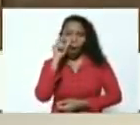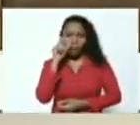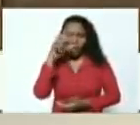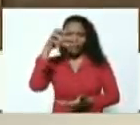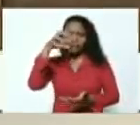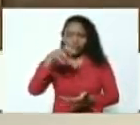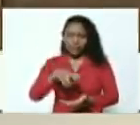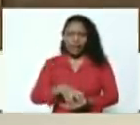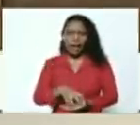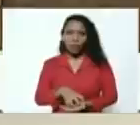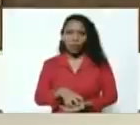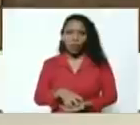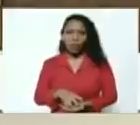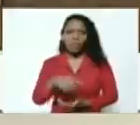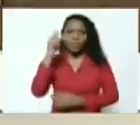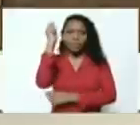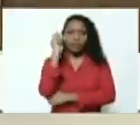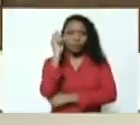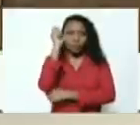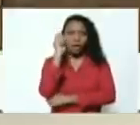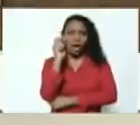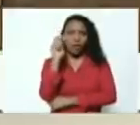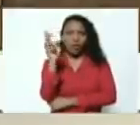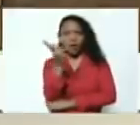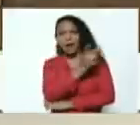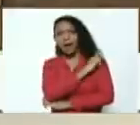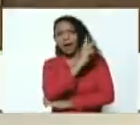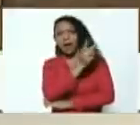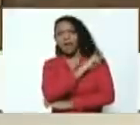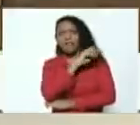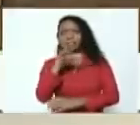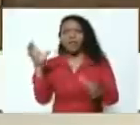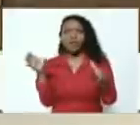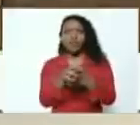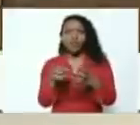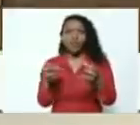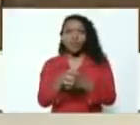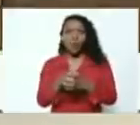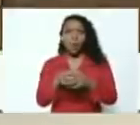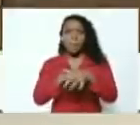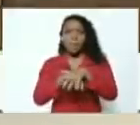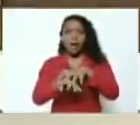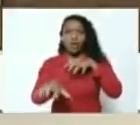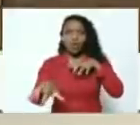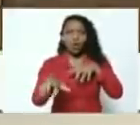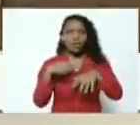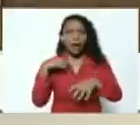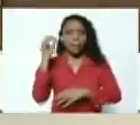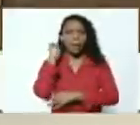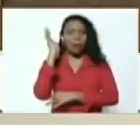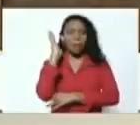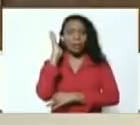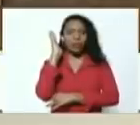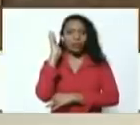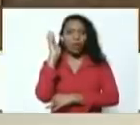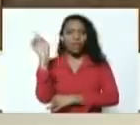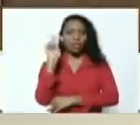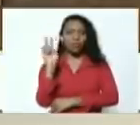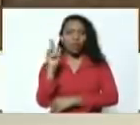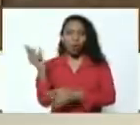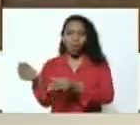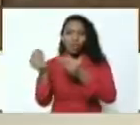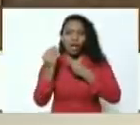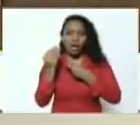Estado, diputado, jefe del bloque mayoritario del Parlamento venezolano, nos diera